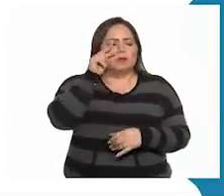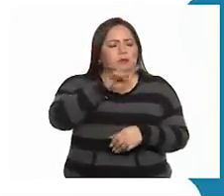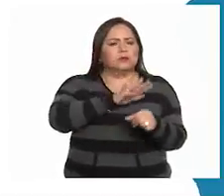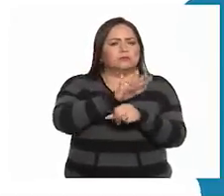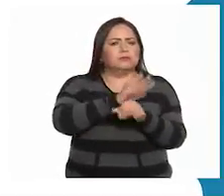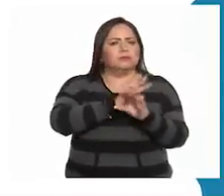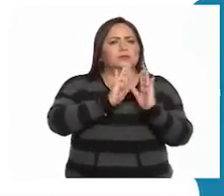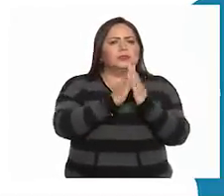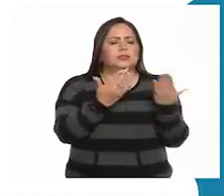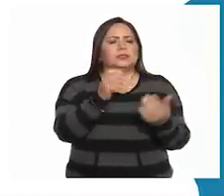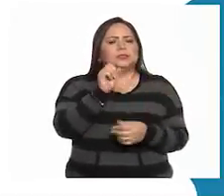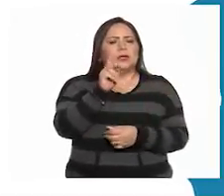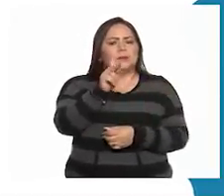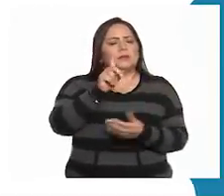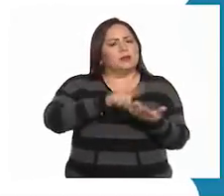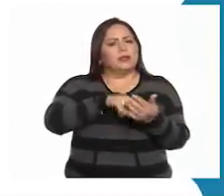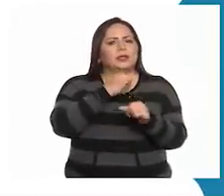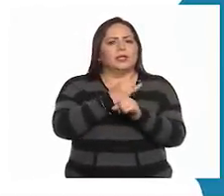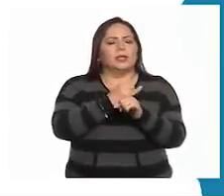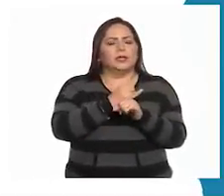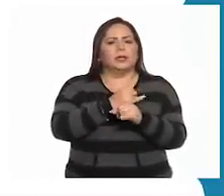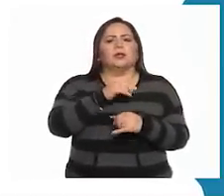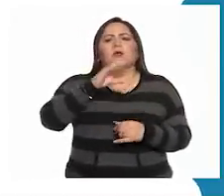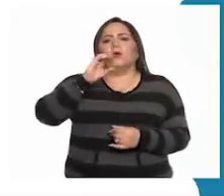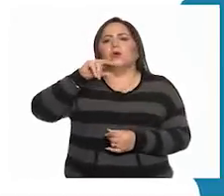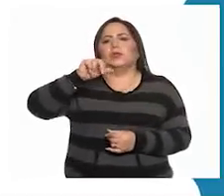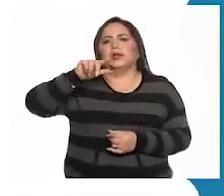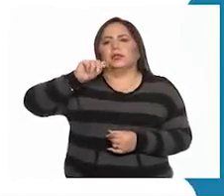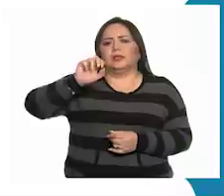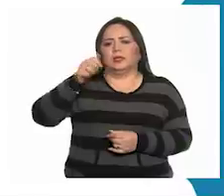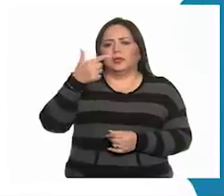los libros de texto en la página